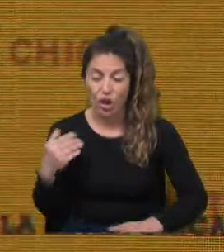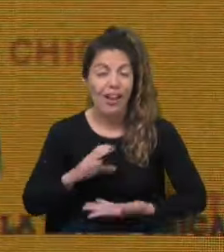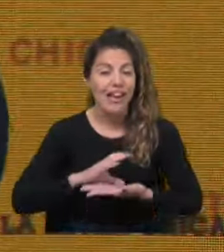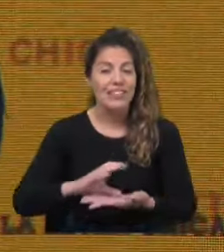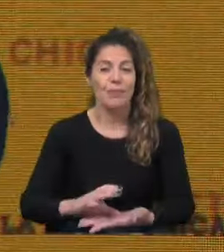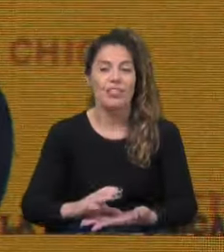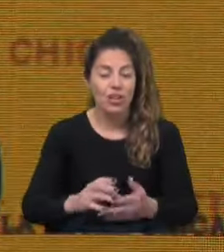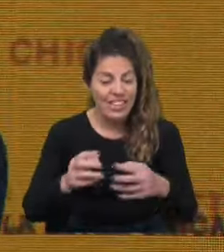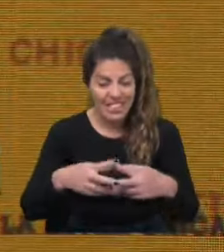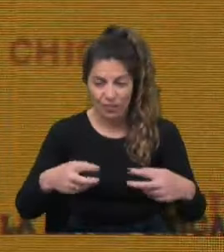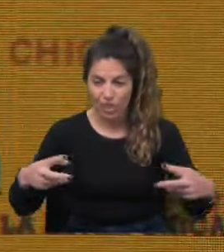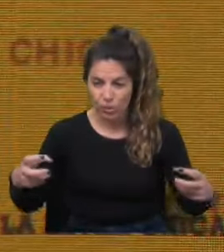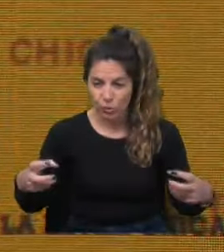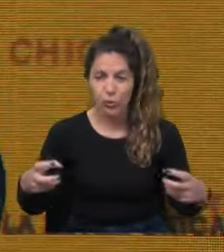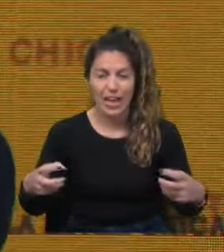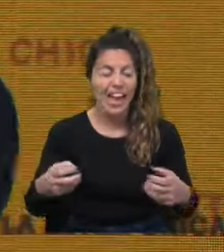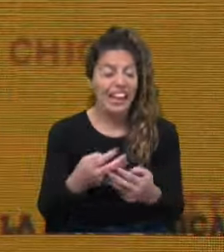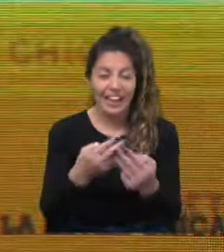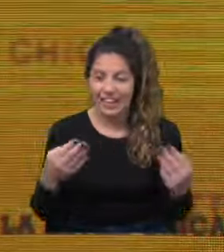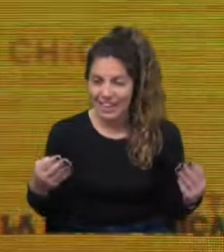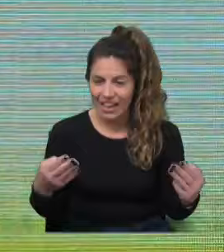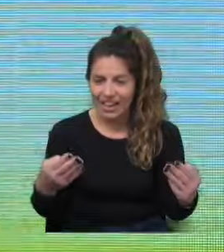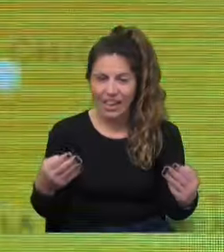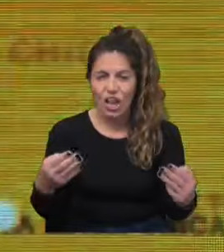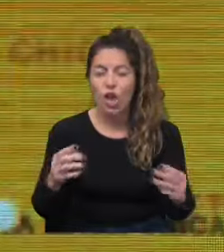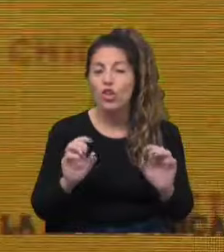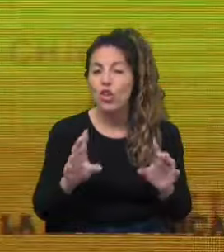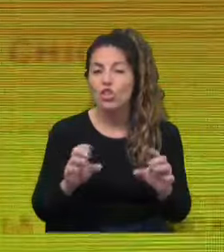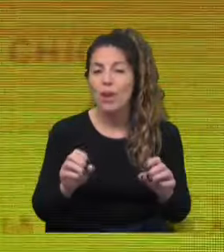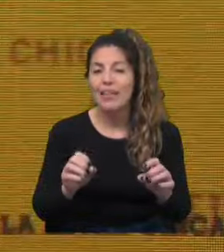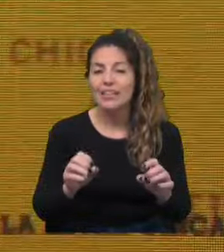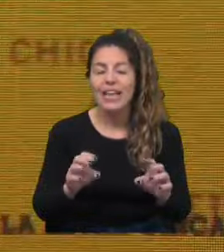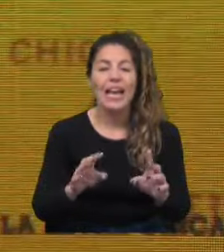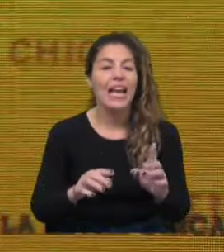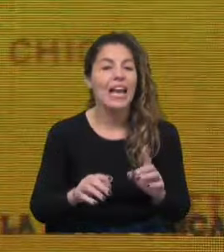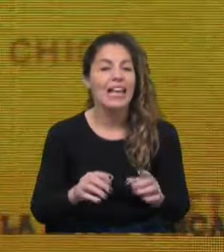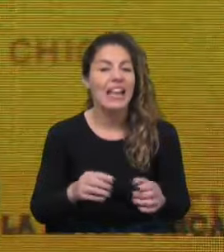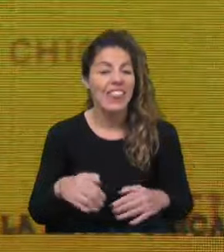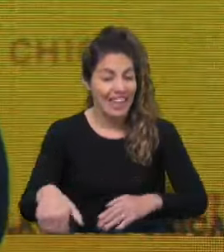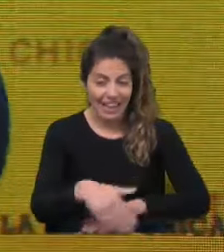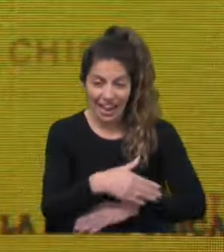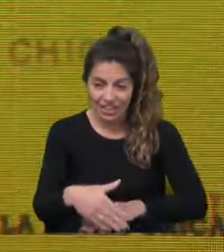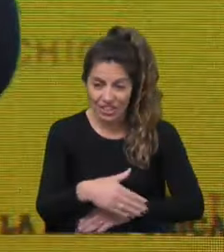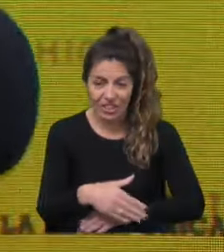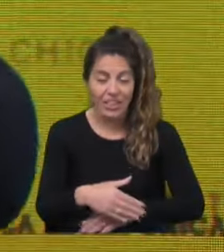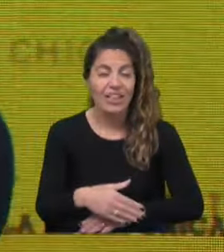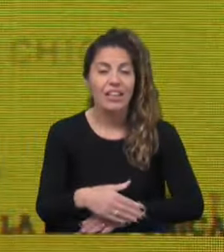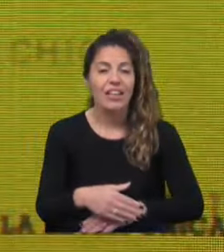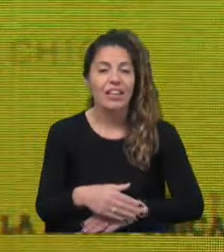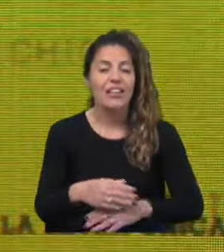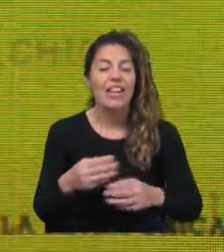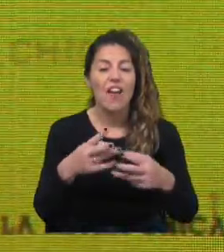inversiones en infraestructura en general, no solo las de carácter vial, no solo las carreteras,